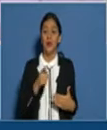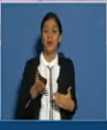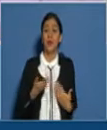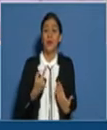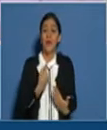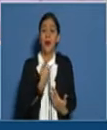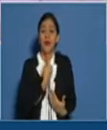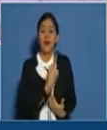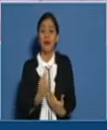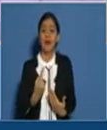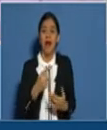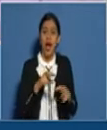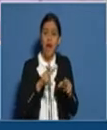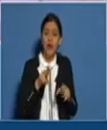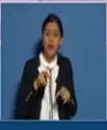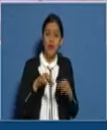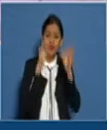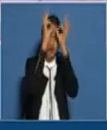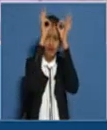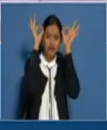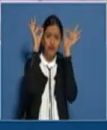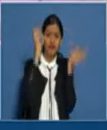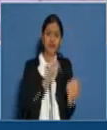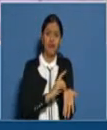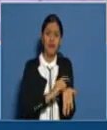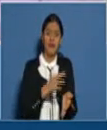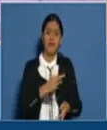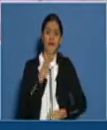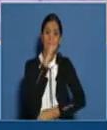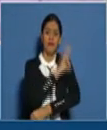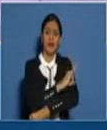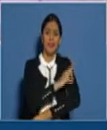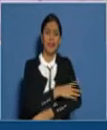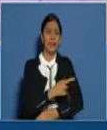colegas en una fecha como hoy de tiempos difíciles?